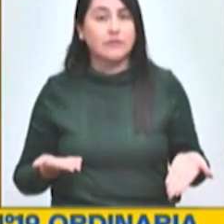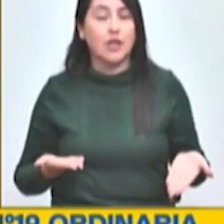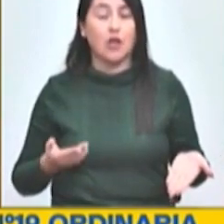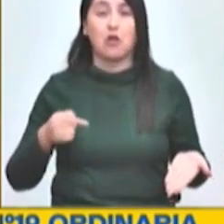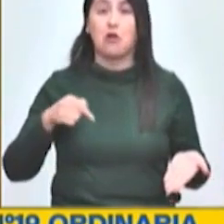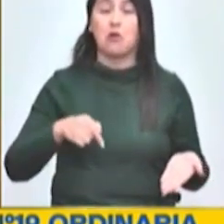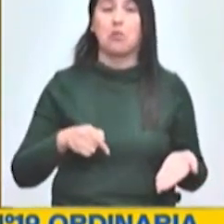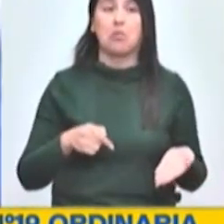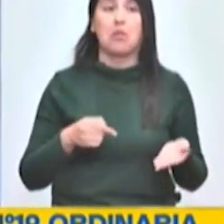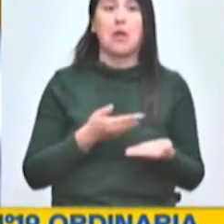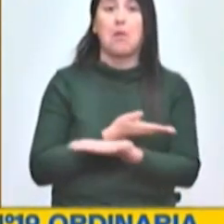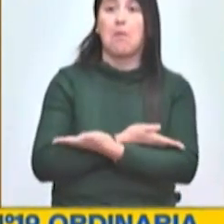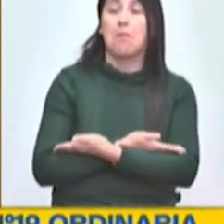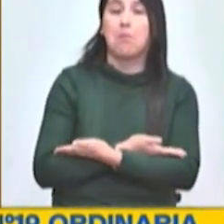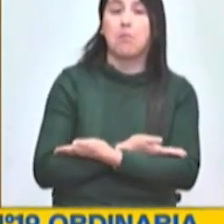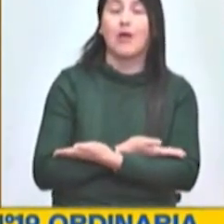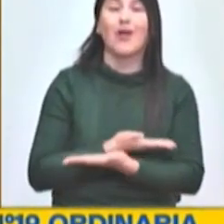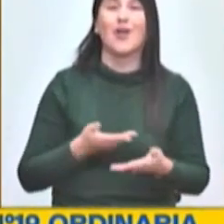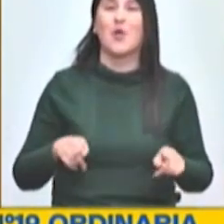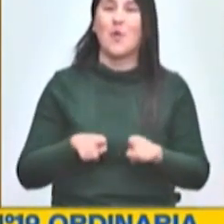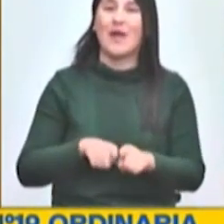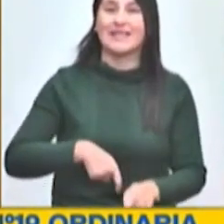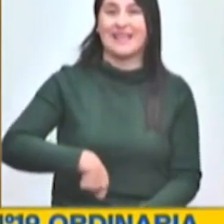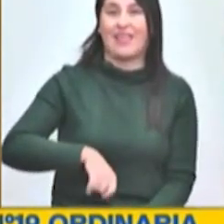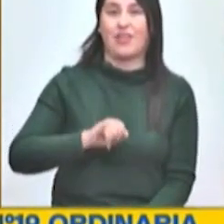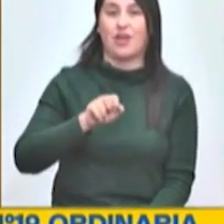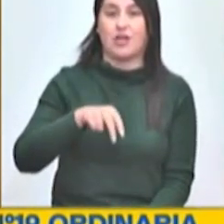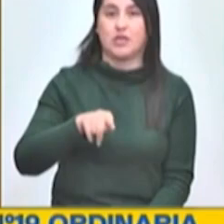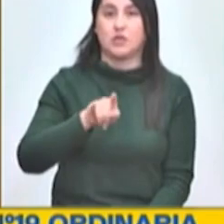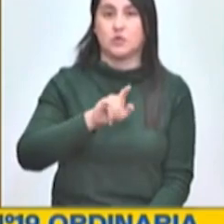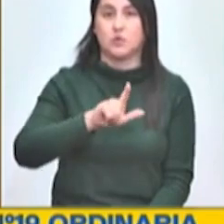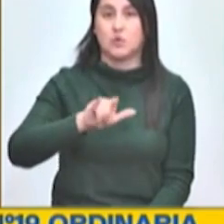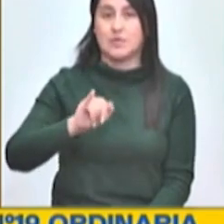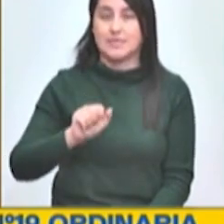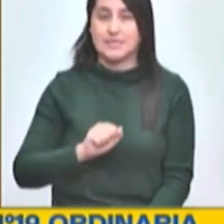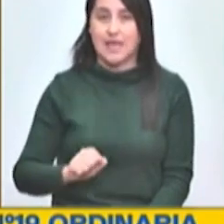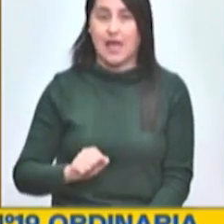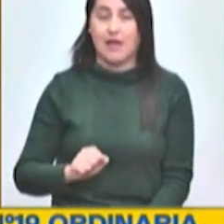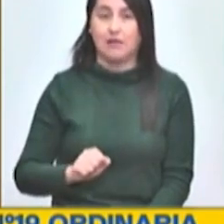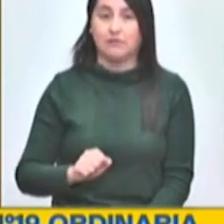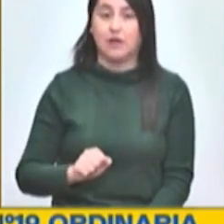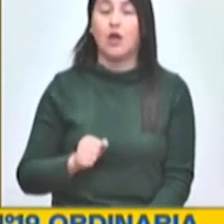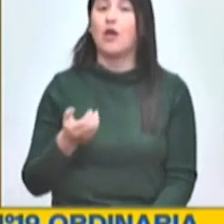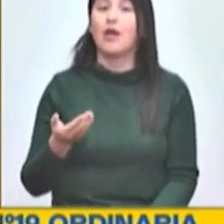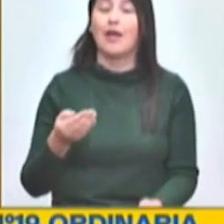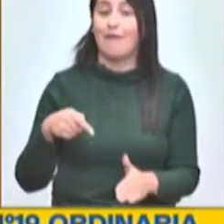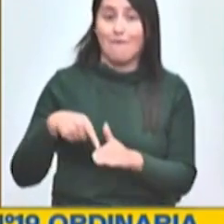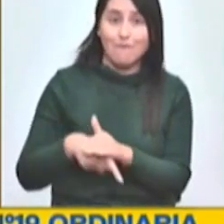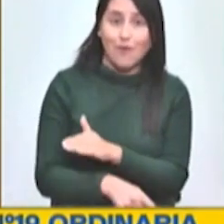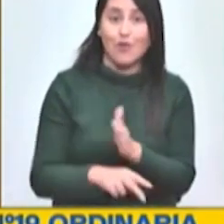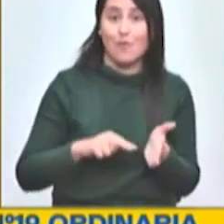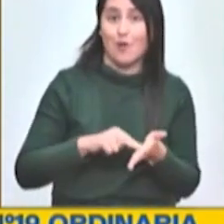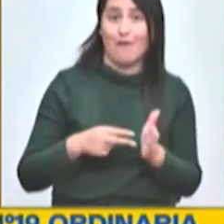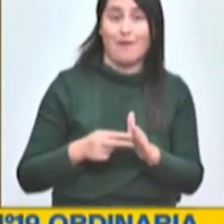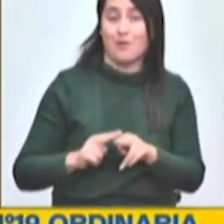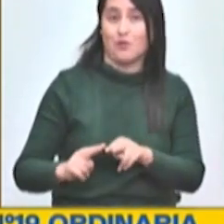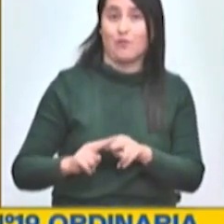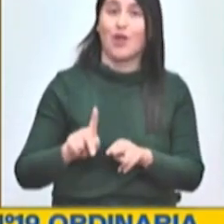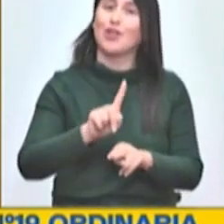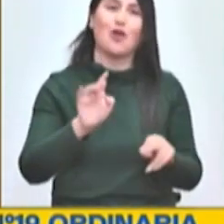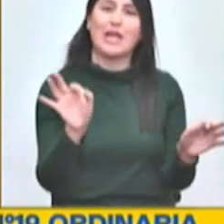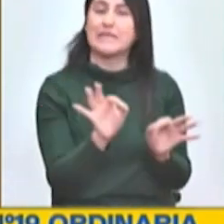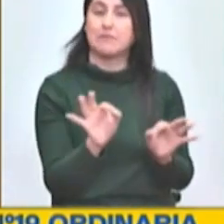tenemos hoy día como el senador insulsa señalaba Esto va a criminalizar a más personas lo que tenemos que resolver el fondo del problema no justificarlo